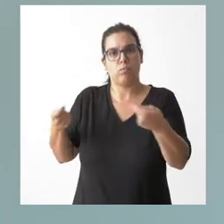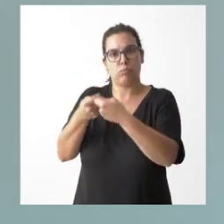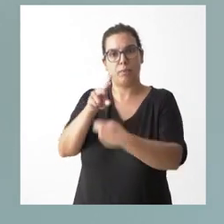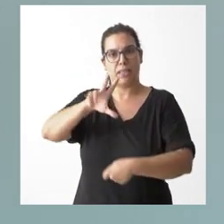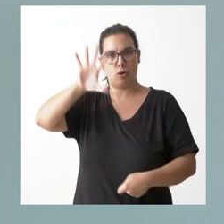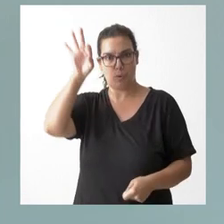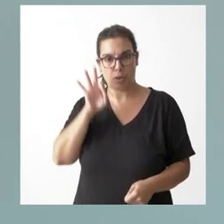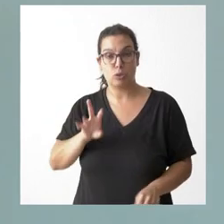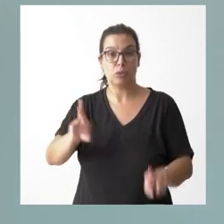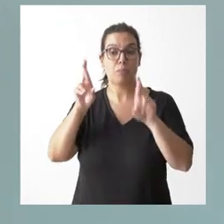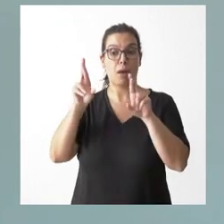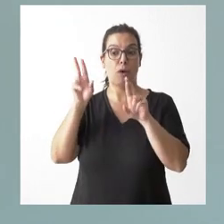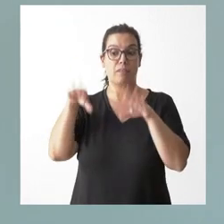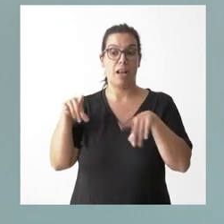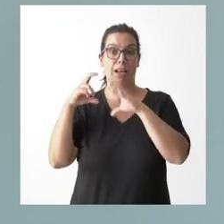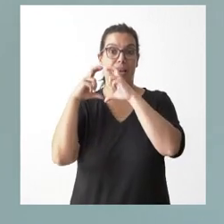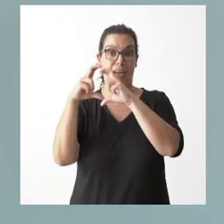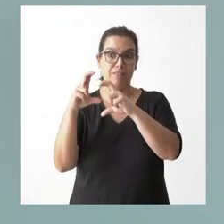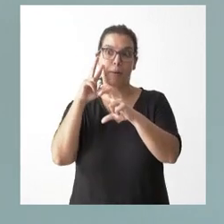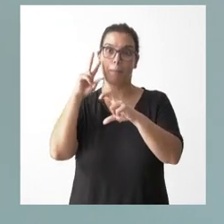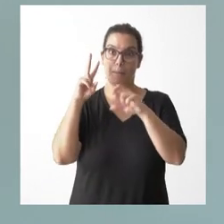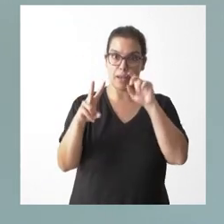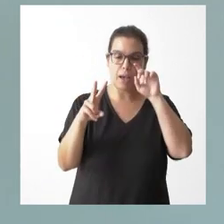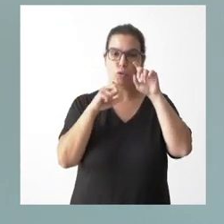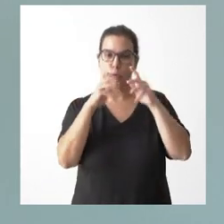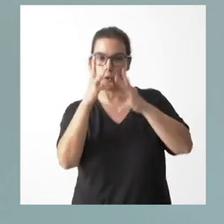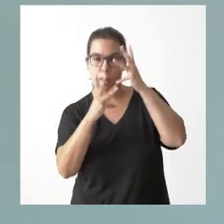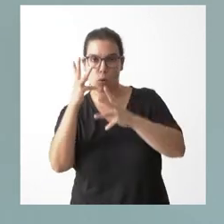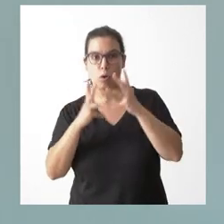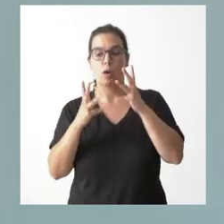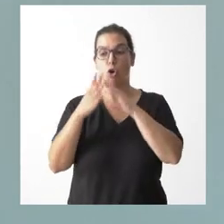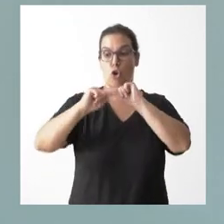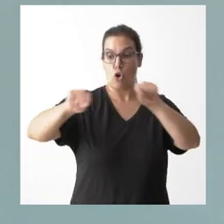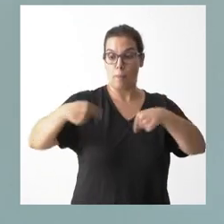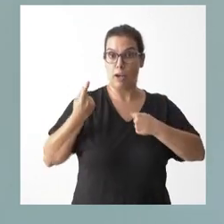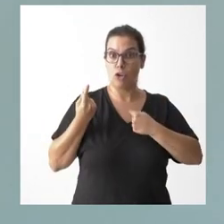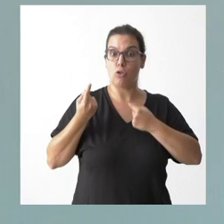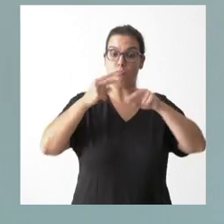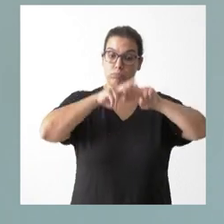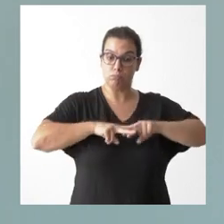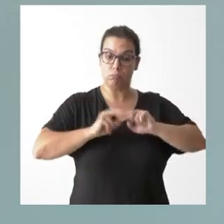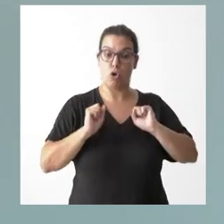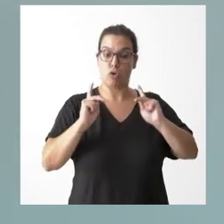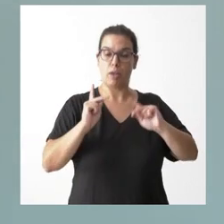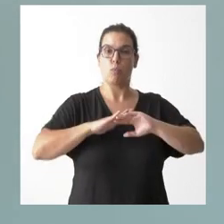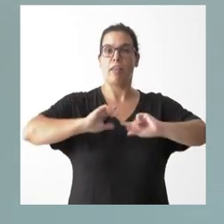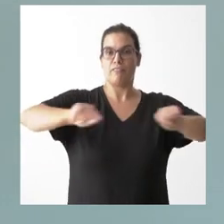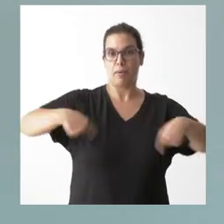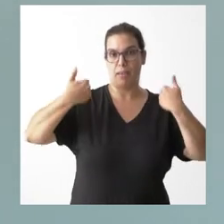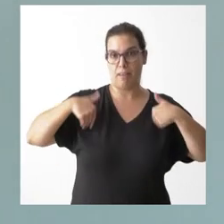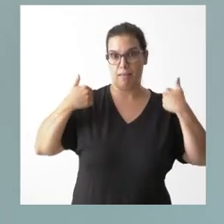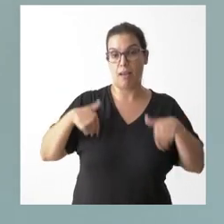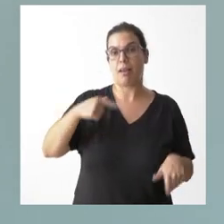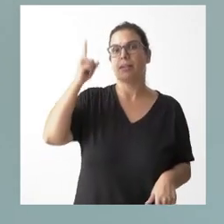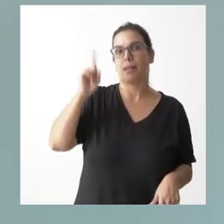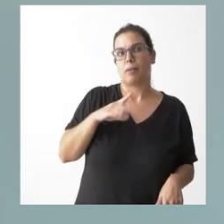25%. Esperamos que Renfe, en cuanto visibilice ya definitivamente ese convenio que les hemos planteado, se pueda proceder a la firma, y sería bueno también que por parte